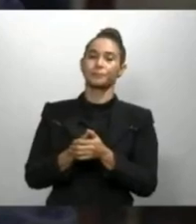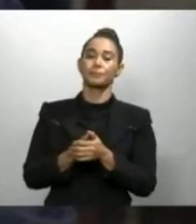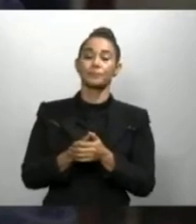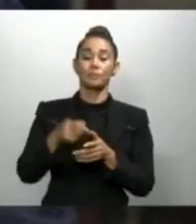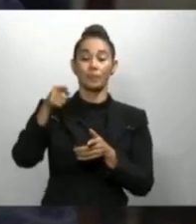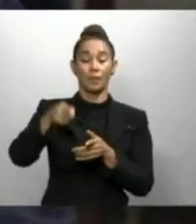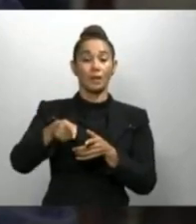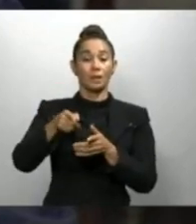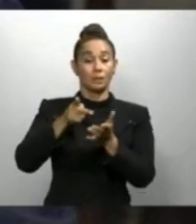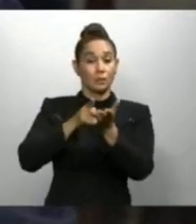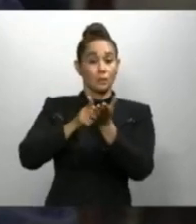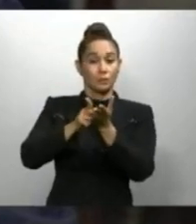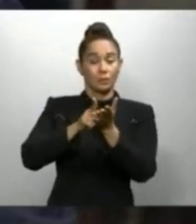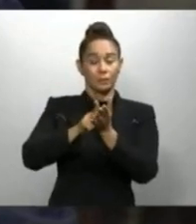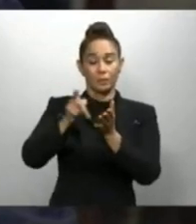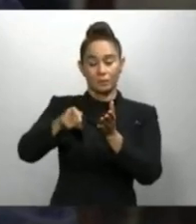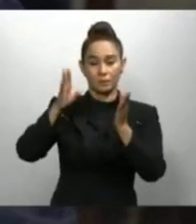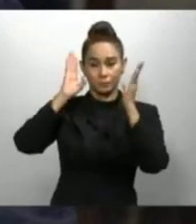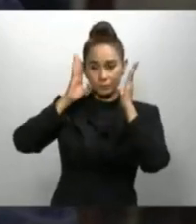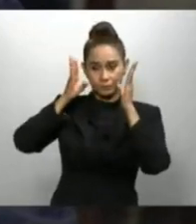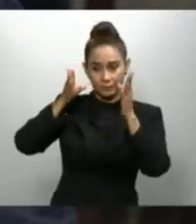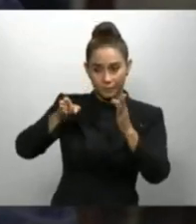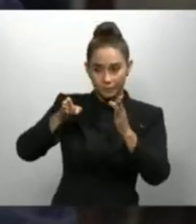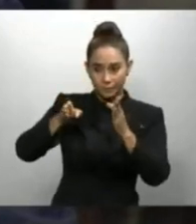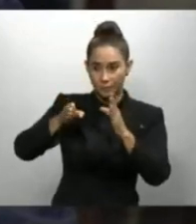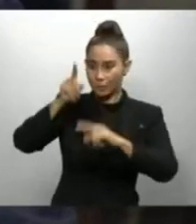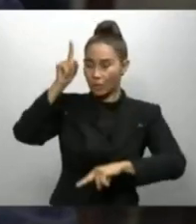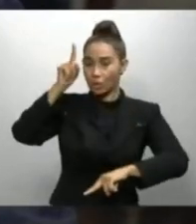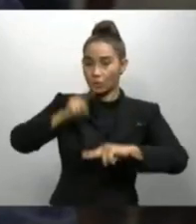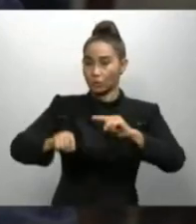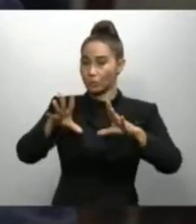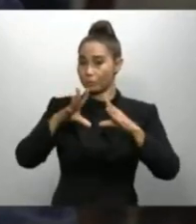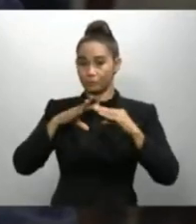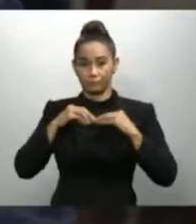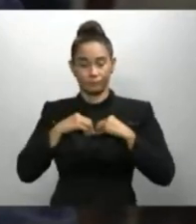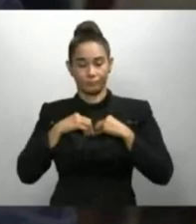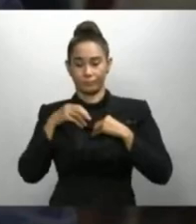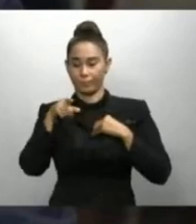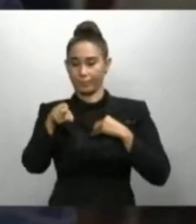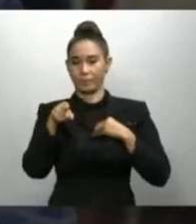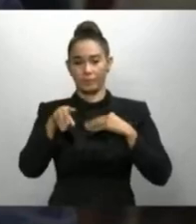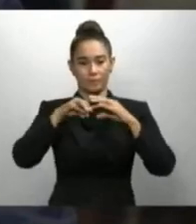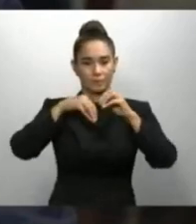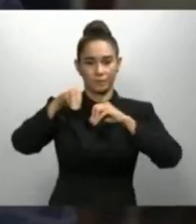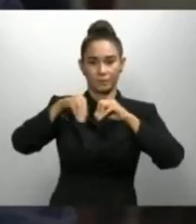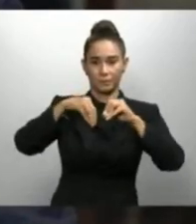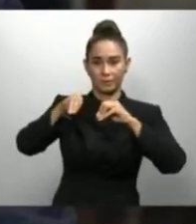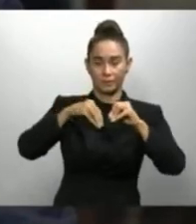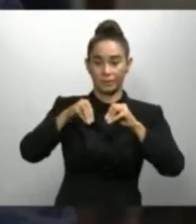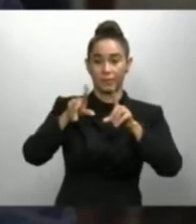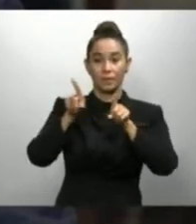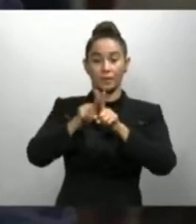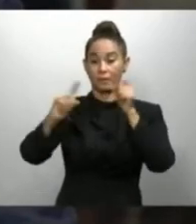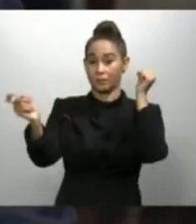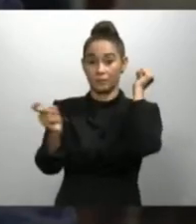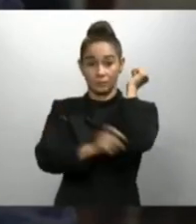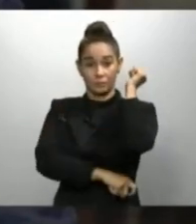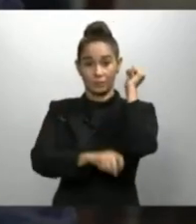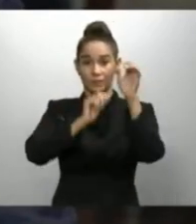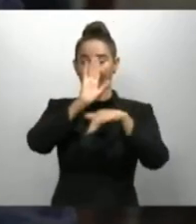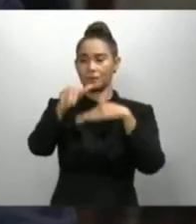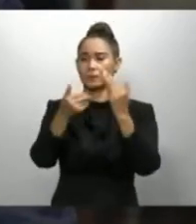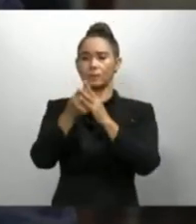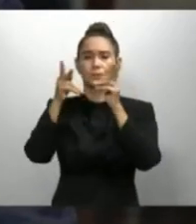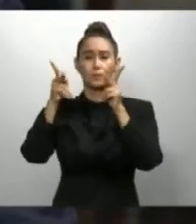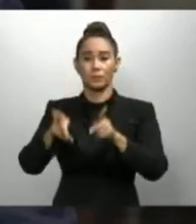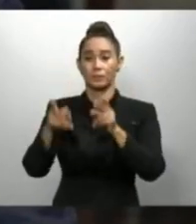atención, cero tolerancia a la ilegalidad y la aplicación de todo el peso de la ley sobre quienes